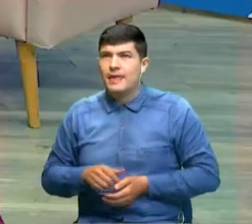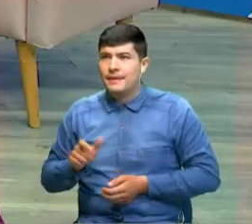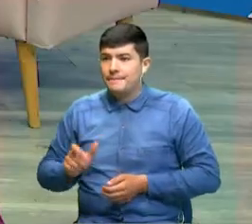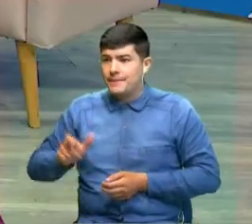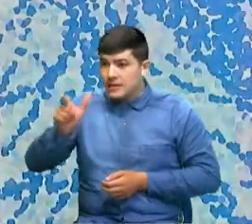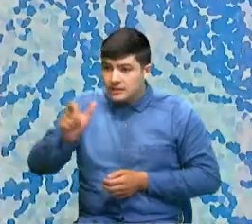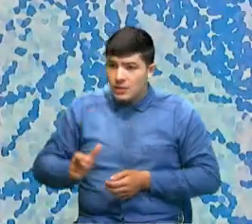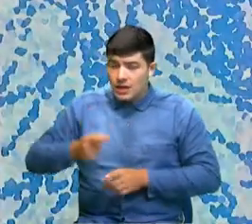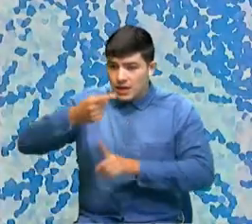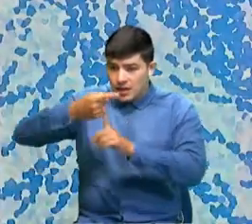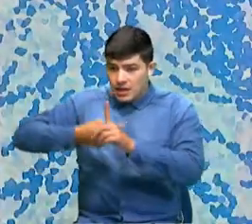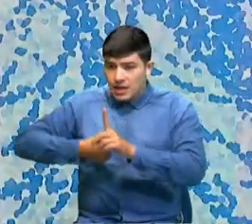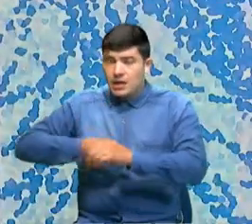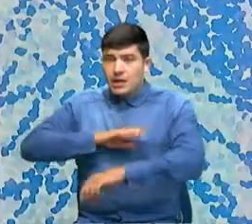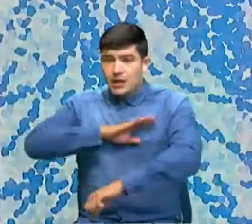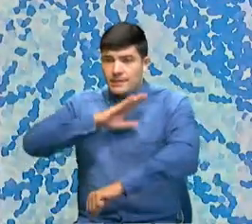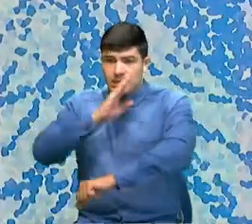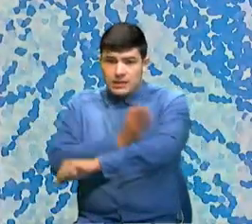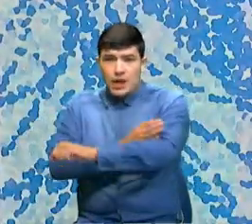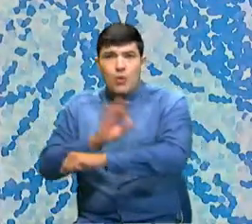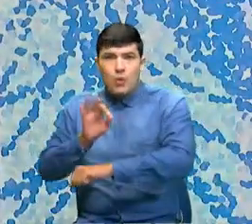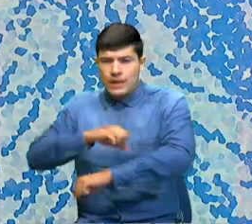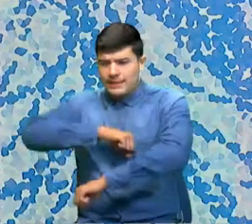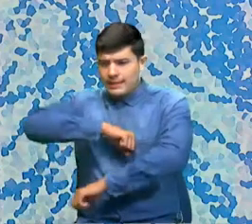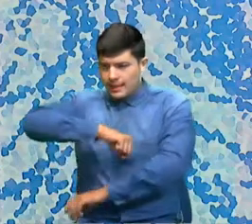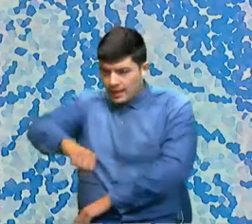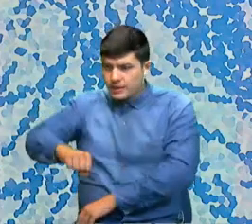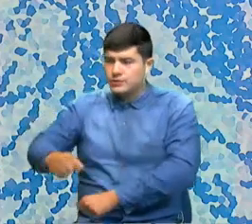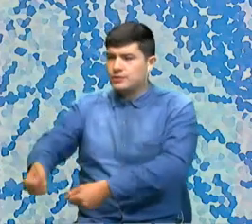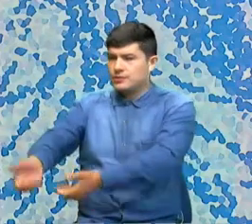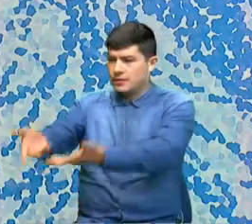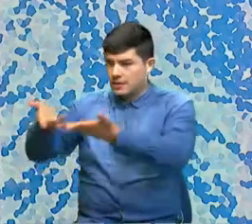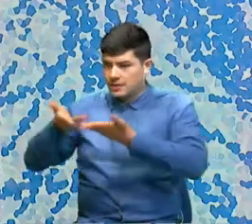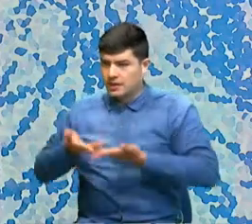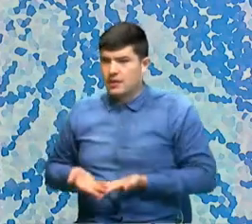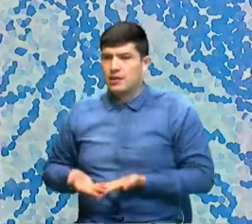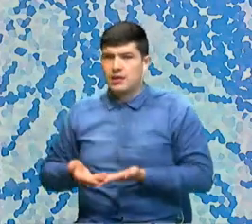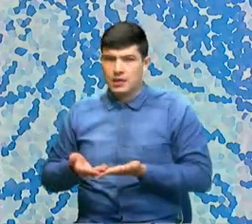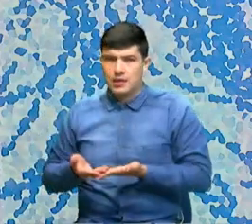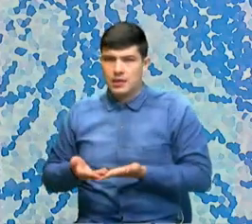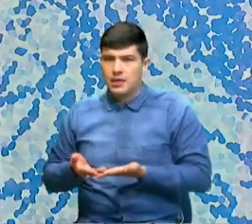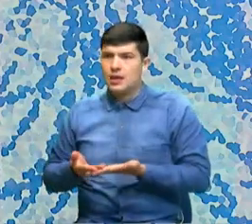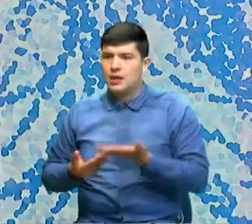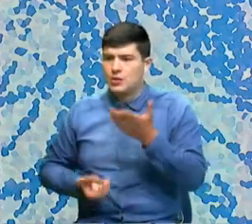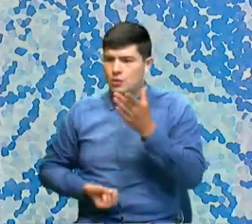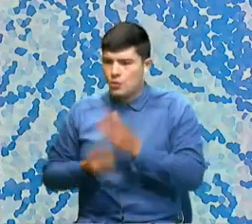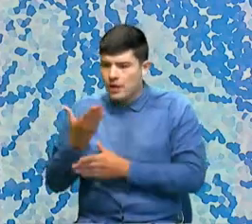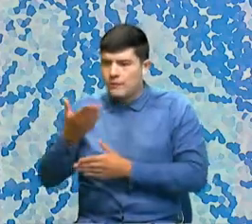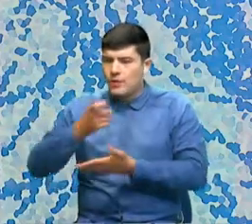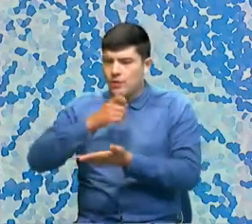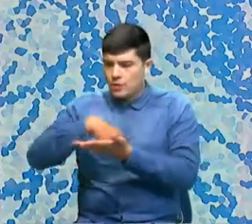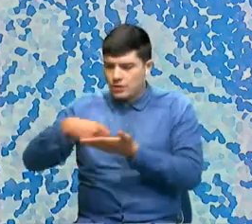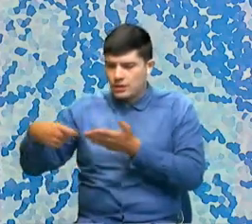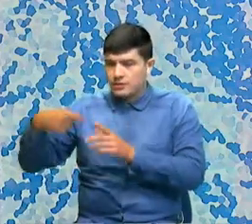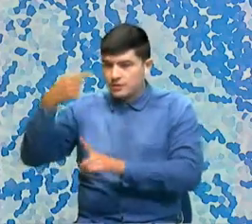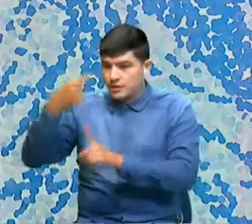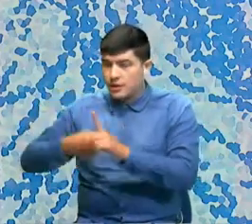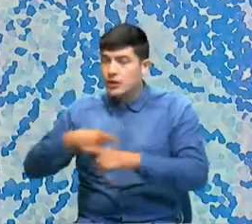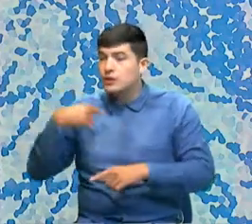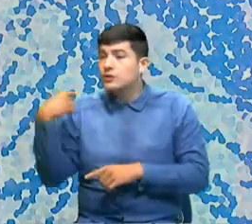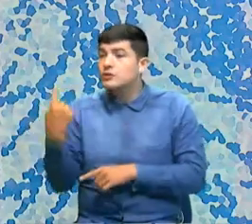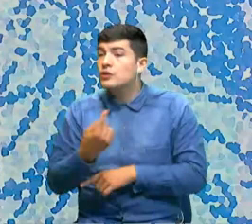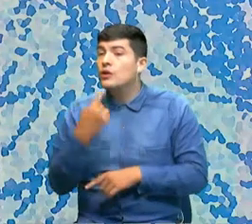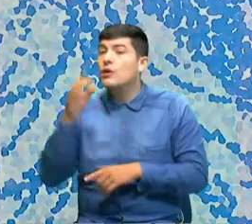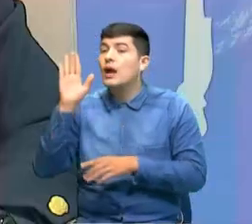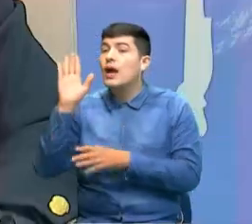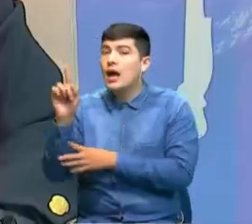arrendatario tendrá el derecho a que se le renueve de nuevo el contrato solo en excepción,